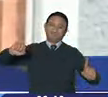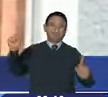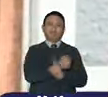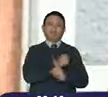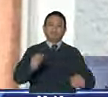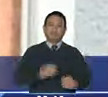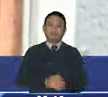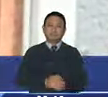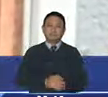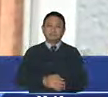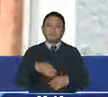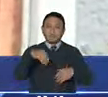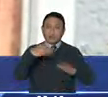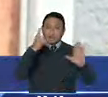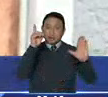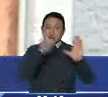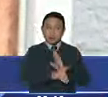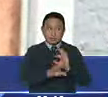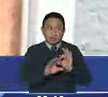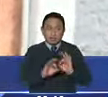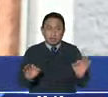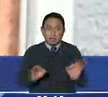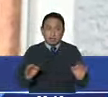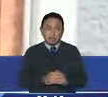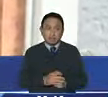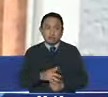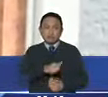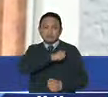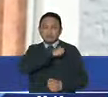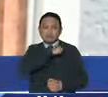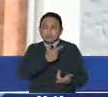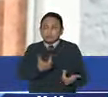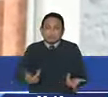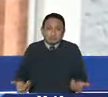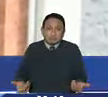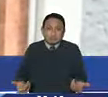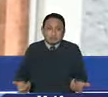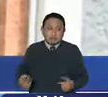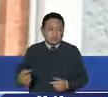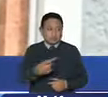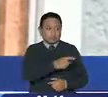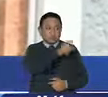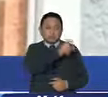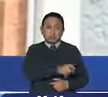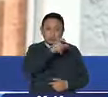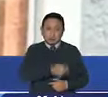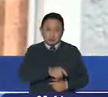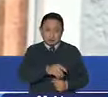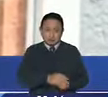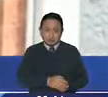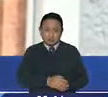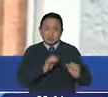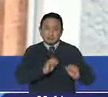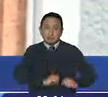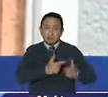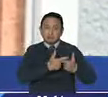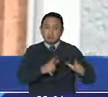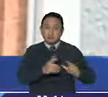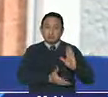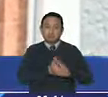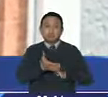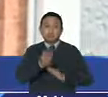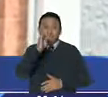haber ninguna denuncia, al no haber ningún secuestro, pues obviamente estas personas más bien tuvieron que ser trasladadas a